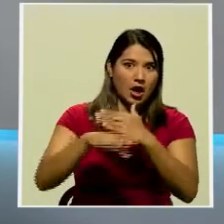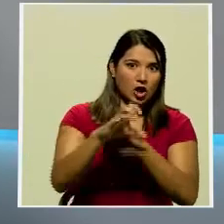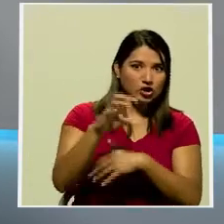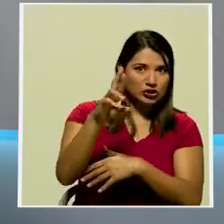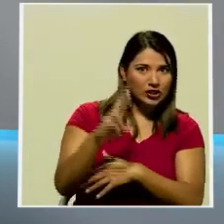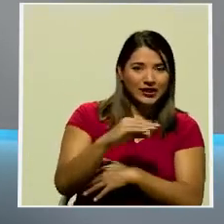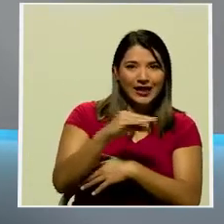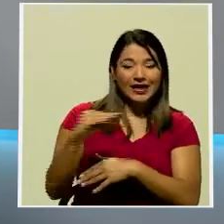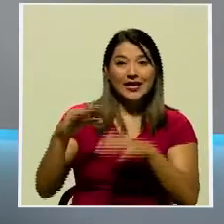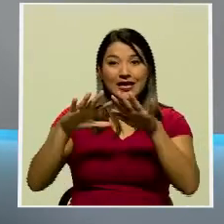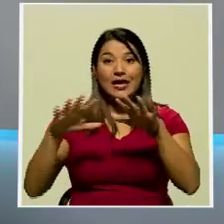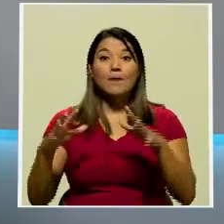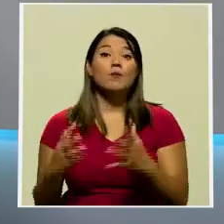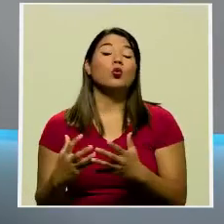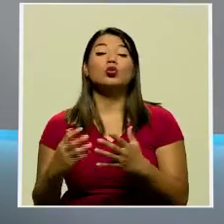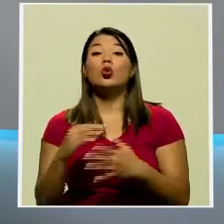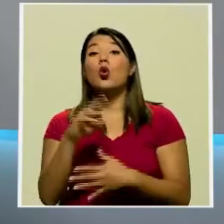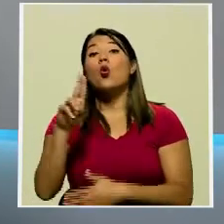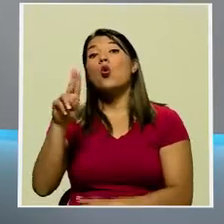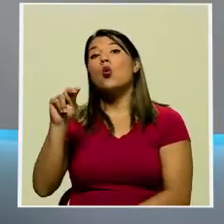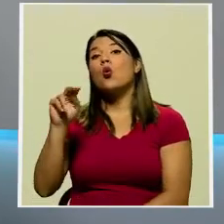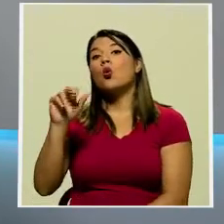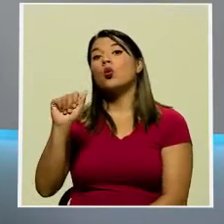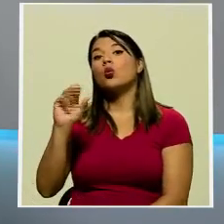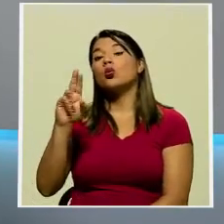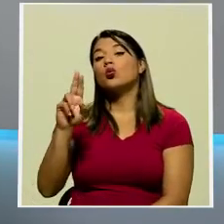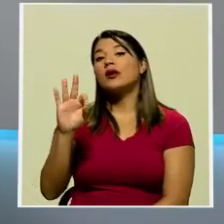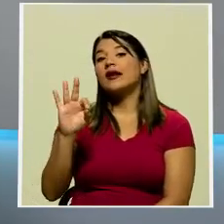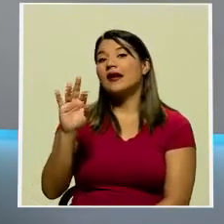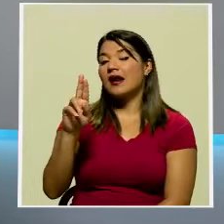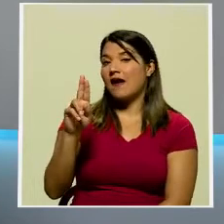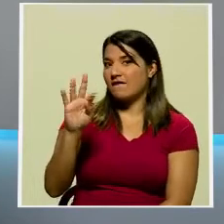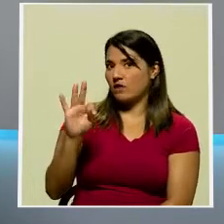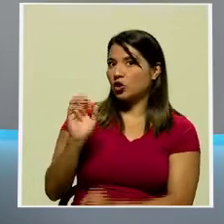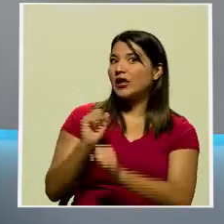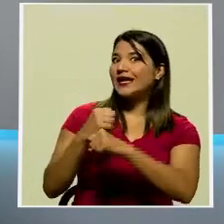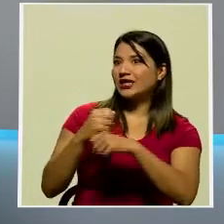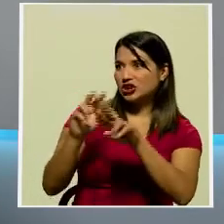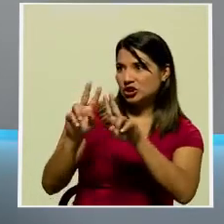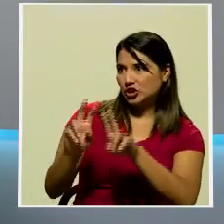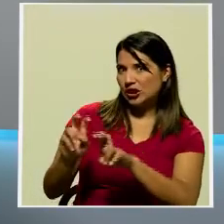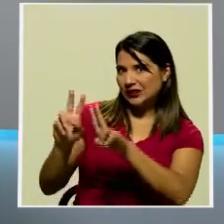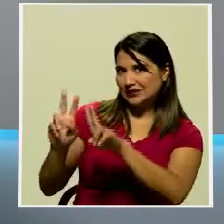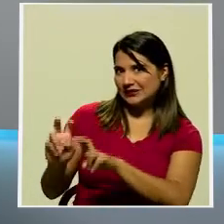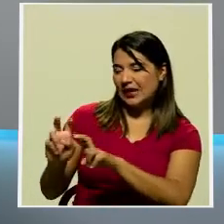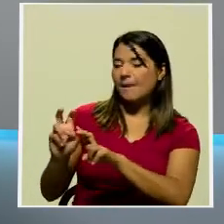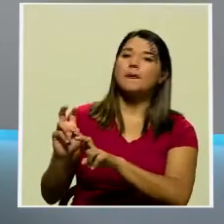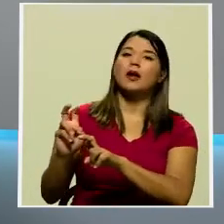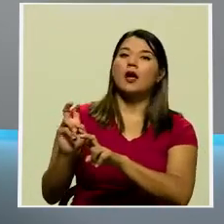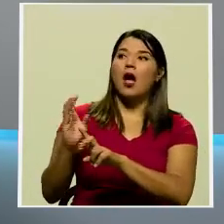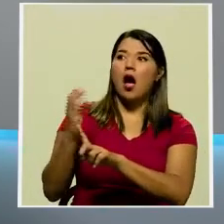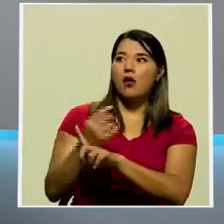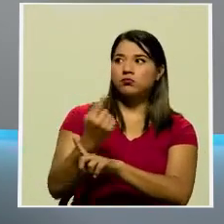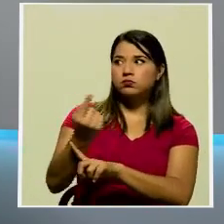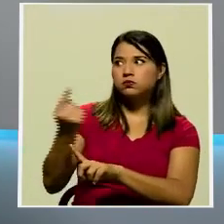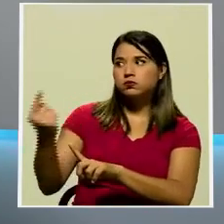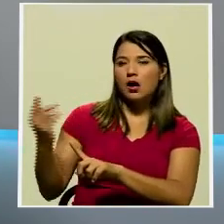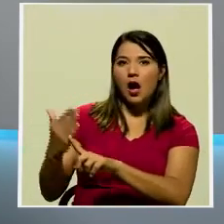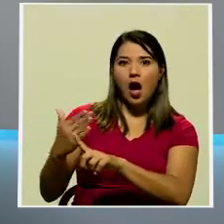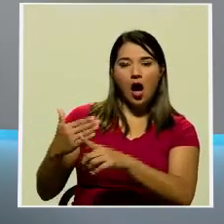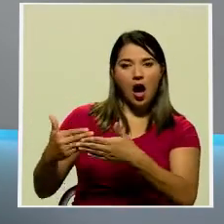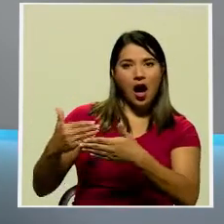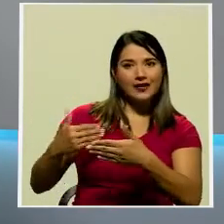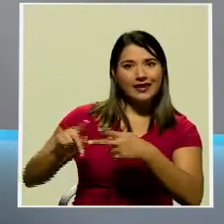UNAFUT realizó pruebas al inicio de la pretemporada o antes del campeonato para saber cómo estaban la situación del COVID en los